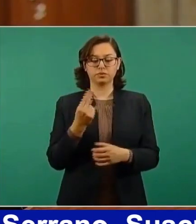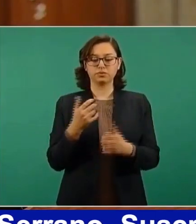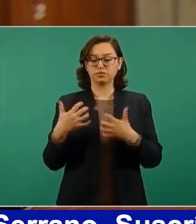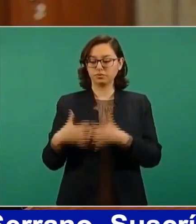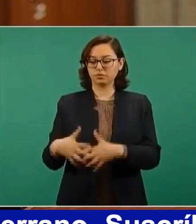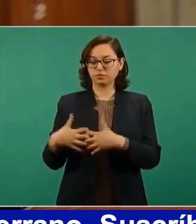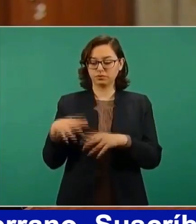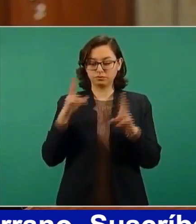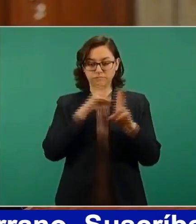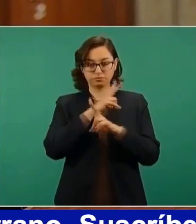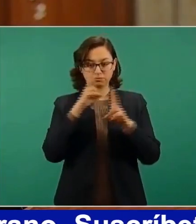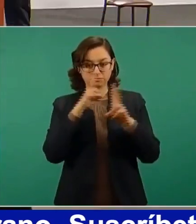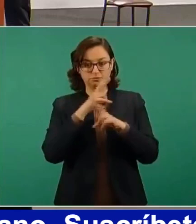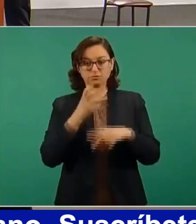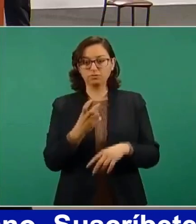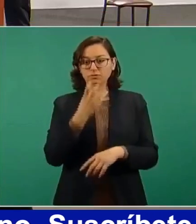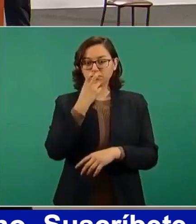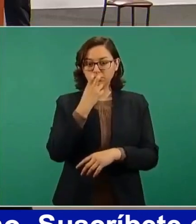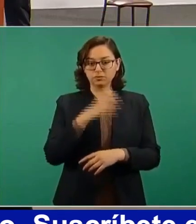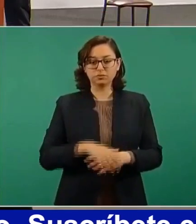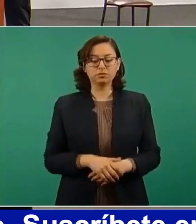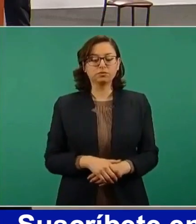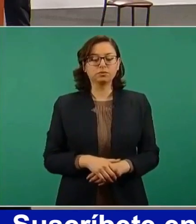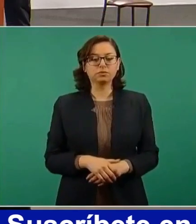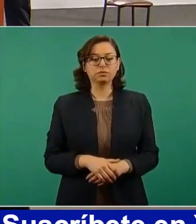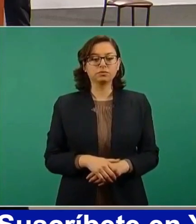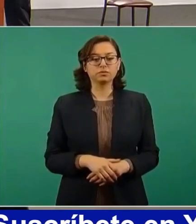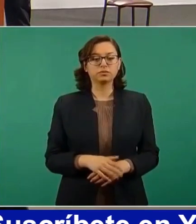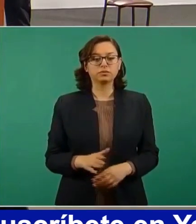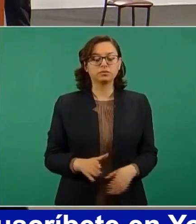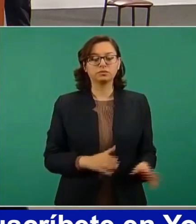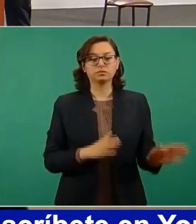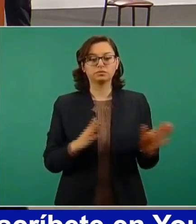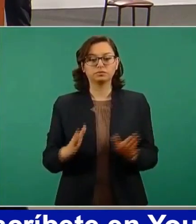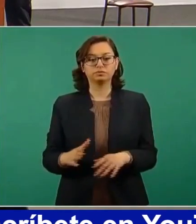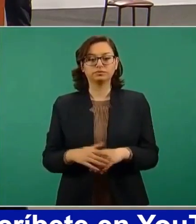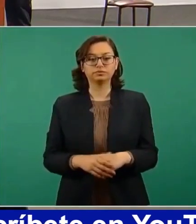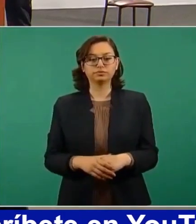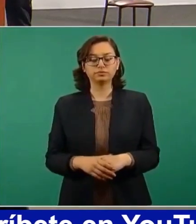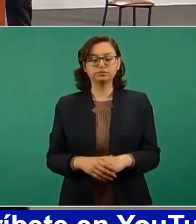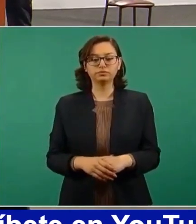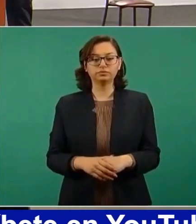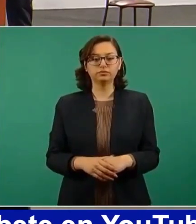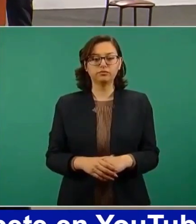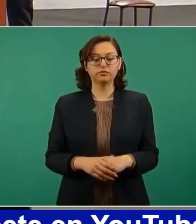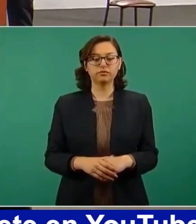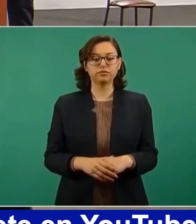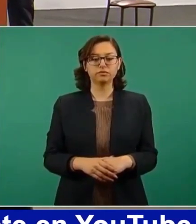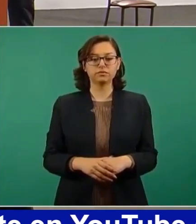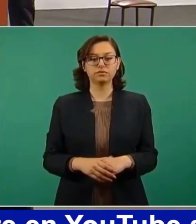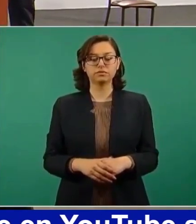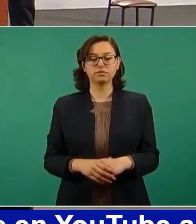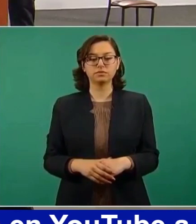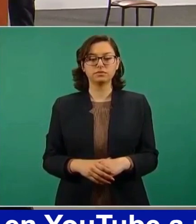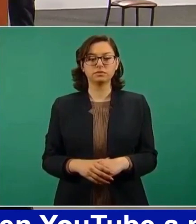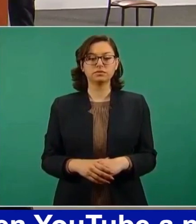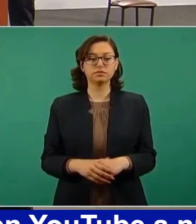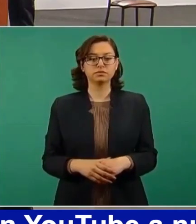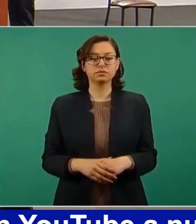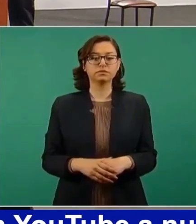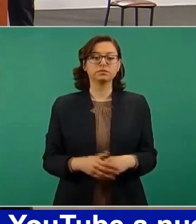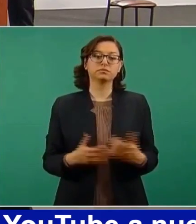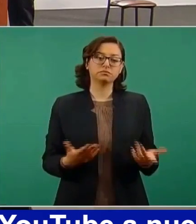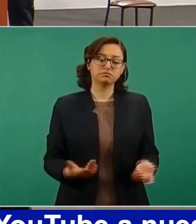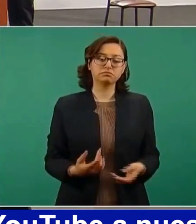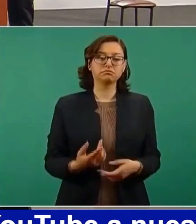ventilador. 7 estados, un solo estado, nuevamente la Ciudad de México, que ya en un par de días estuvo por abajo